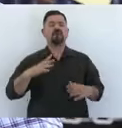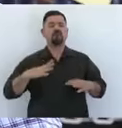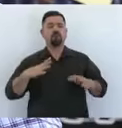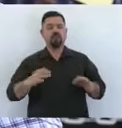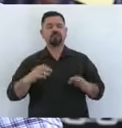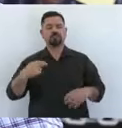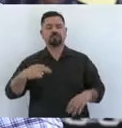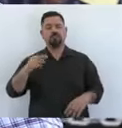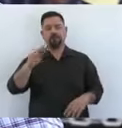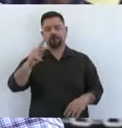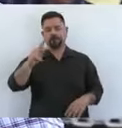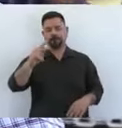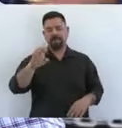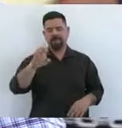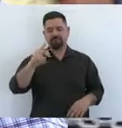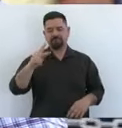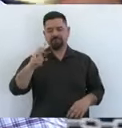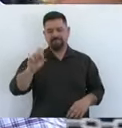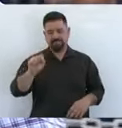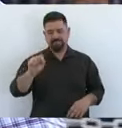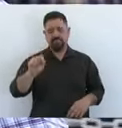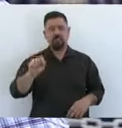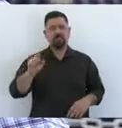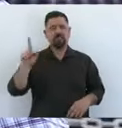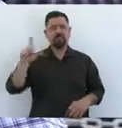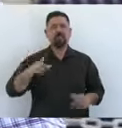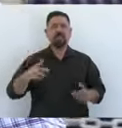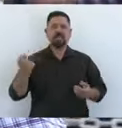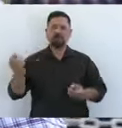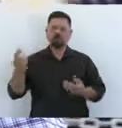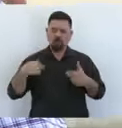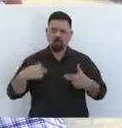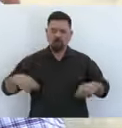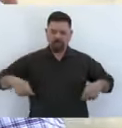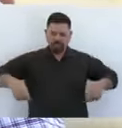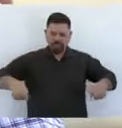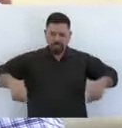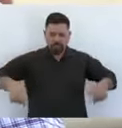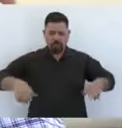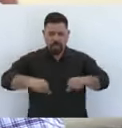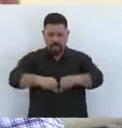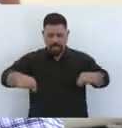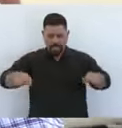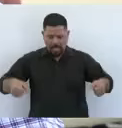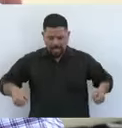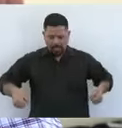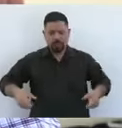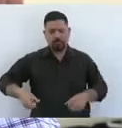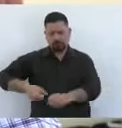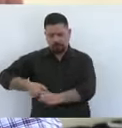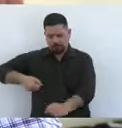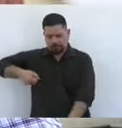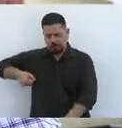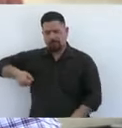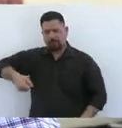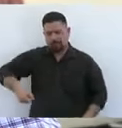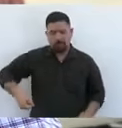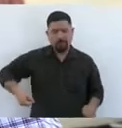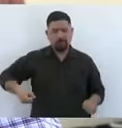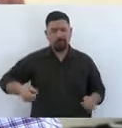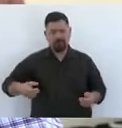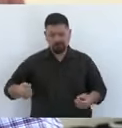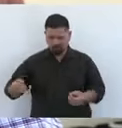John Arnold. Nos han estado donando sillas de ruedas, andaderas, aparatos de ese tipo, y realmente hemos